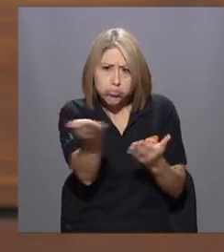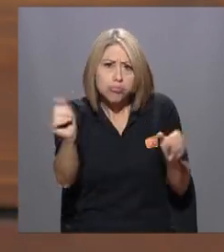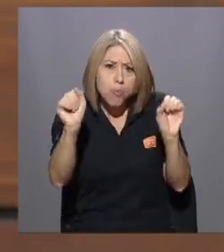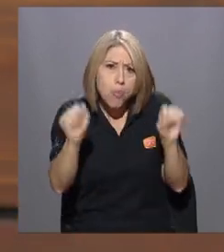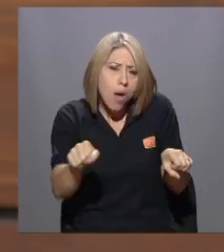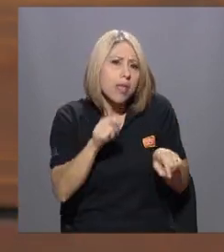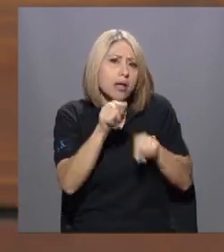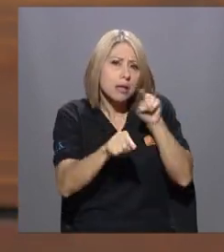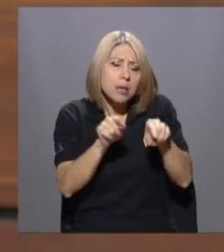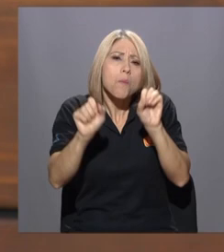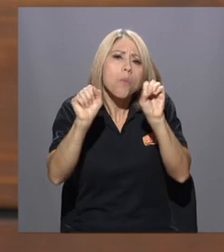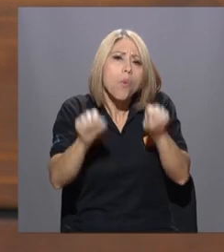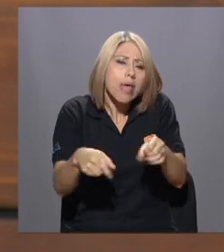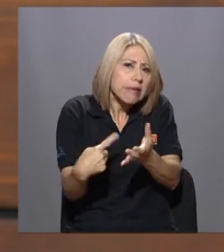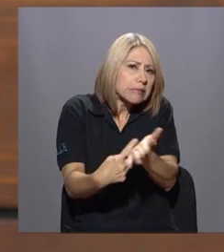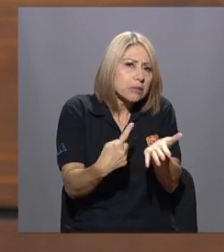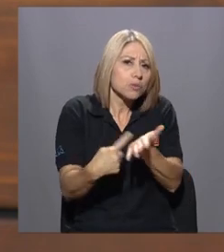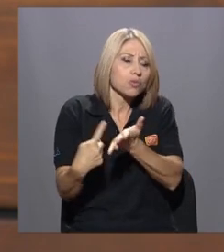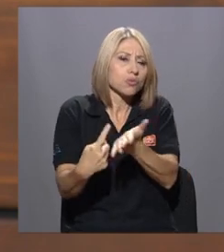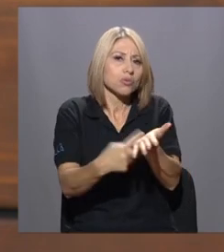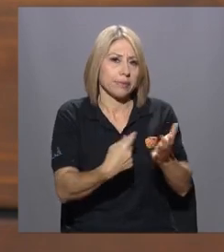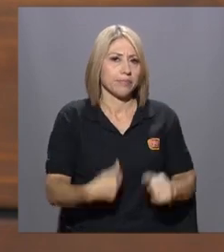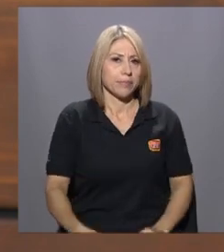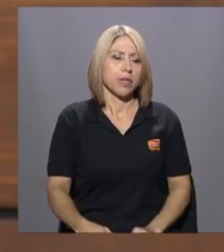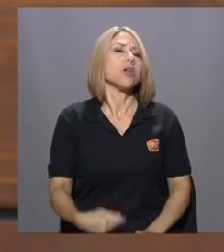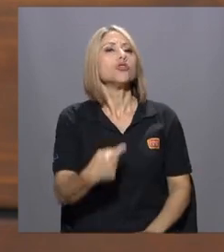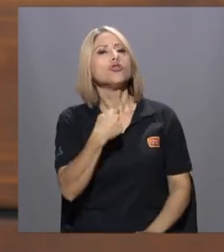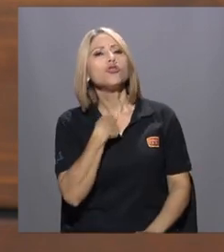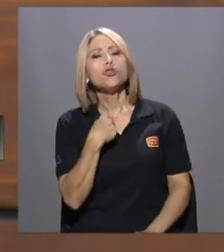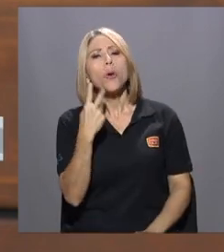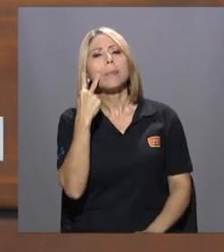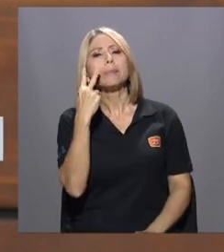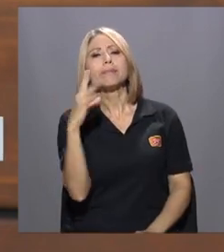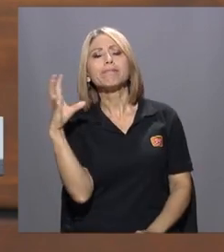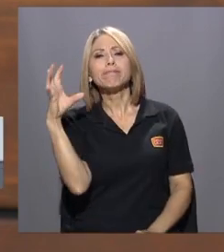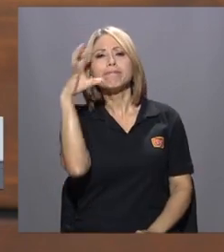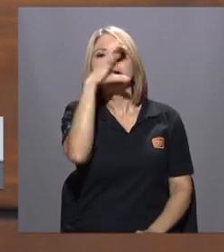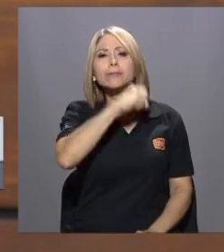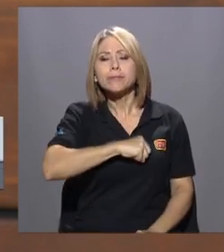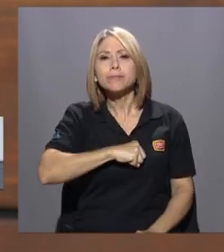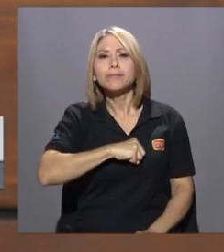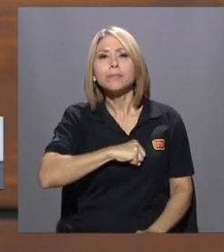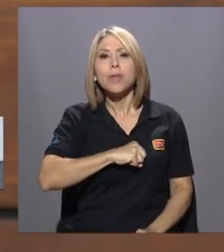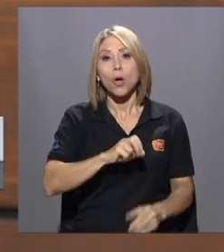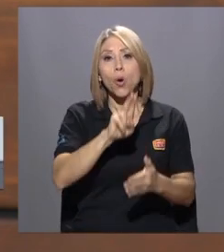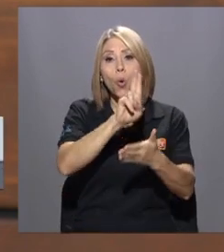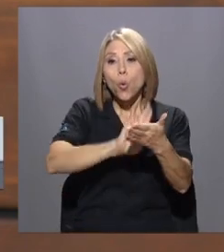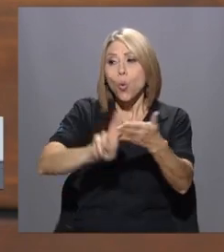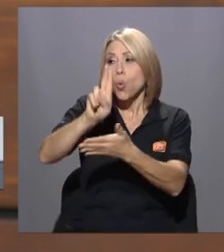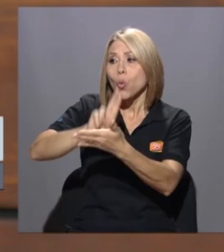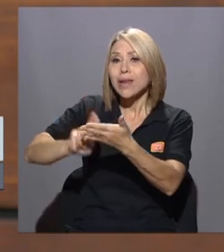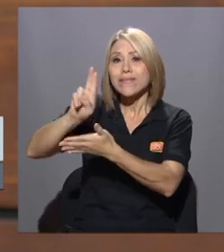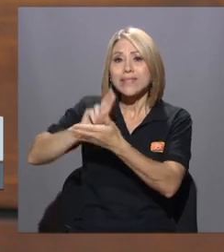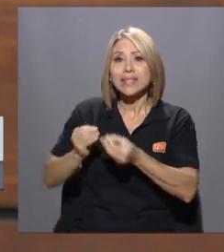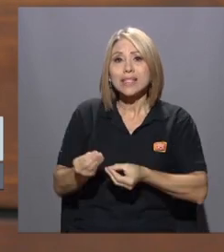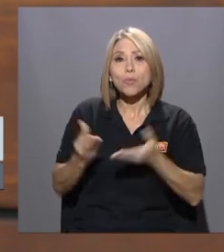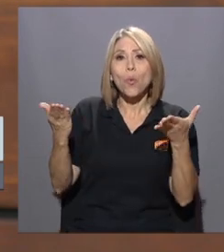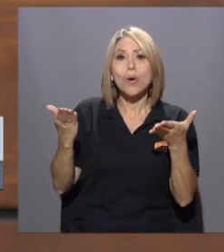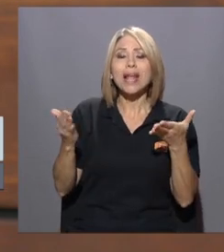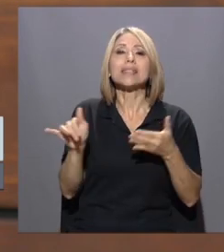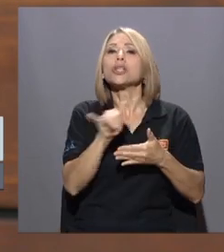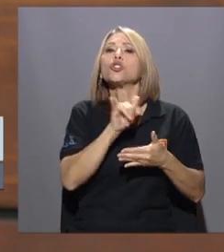a crítica. Yo lo que percibo es que las universidades públicas somos un